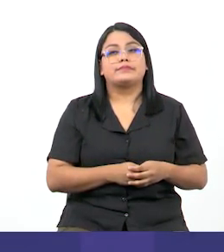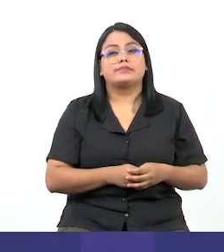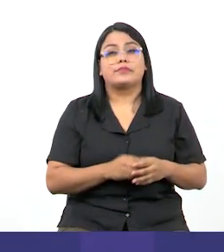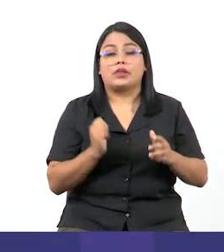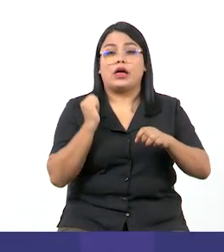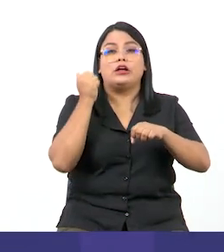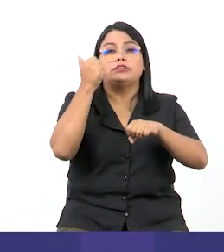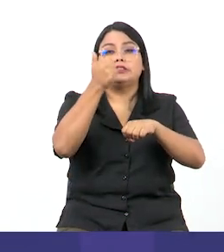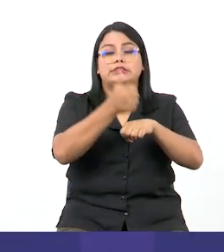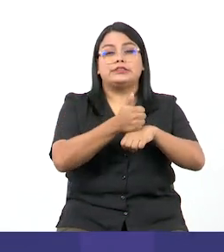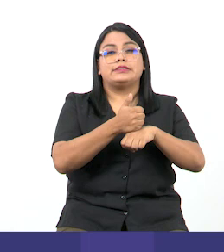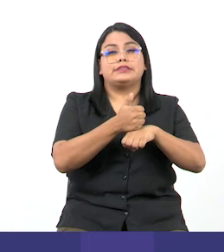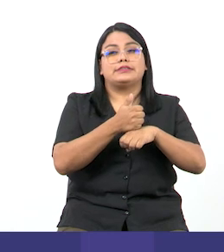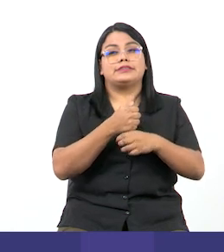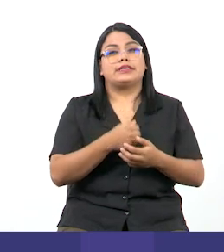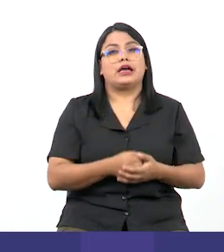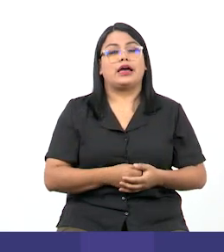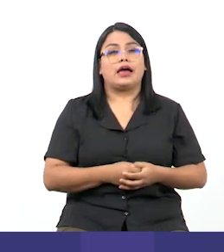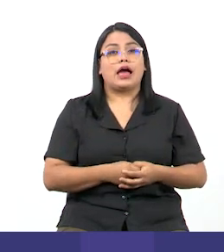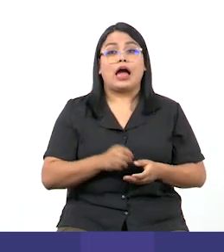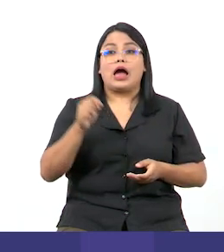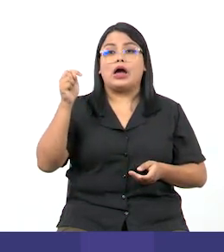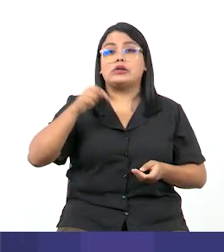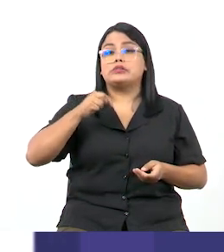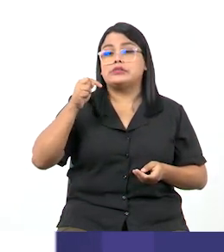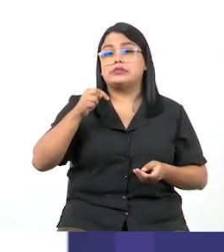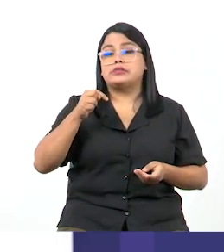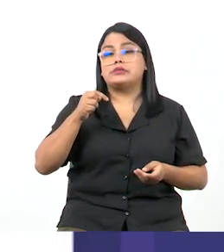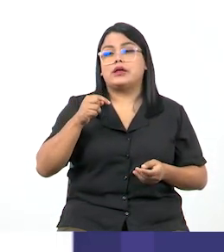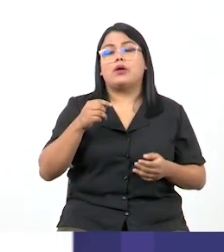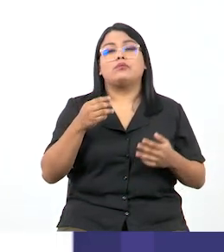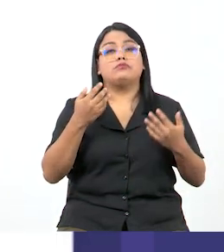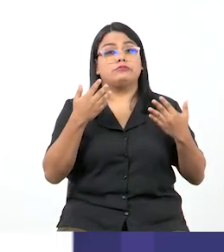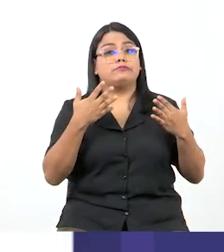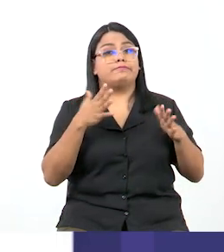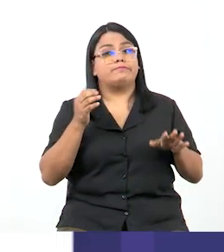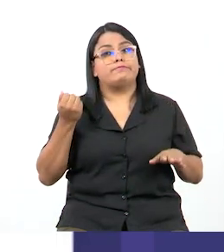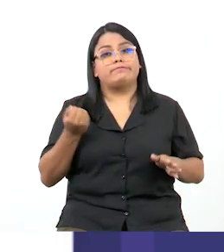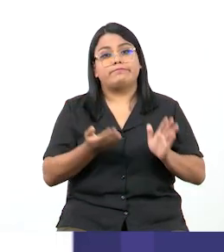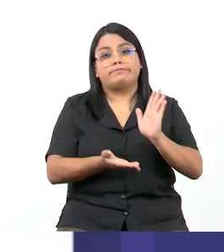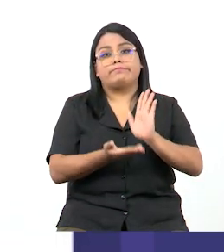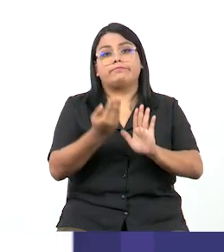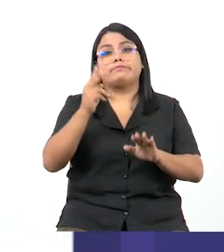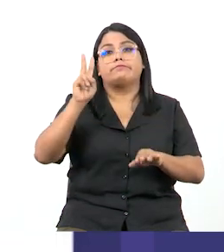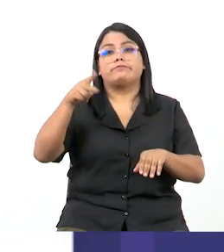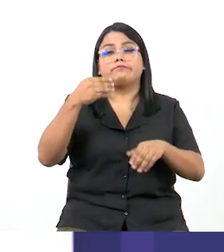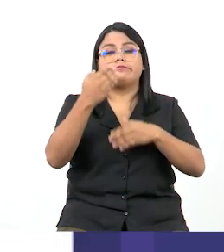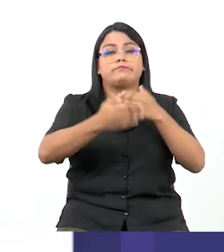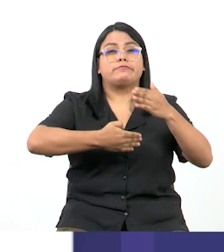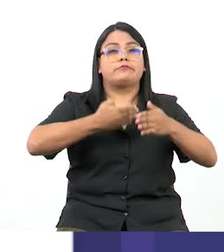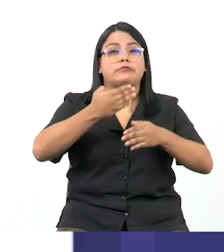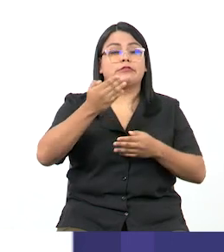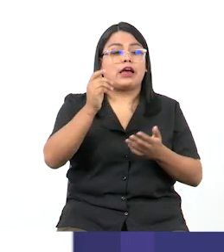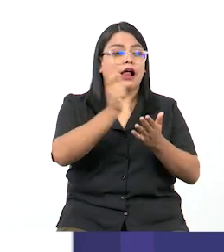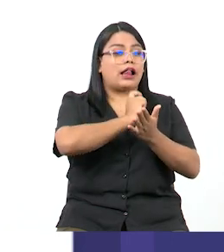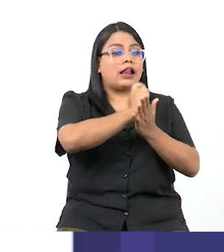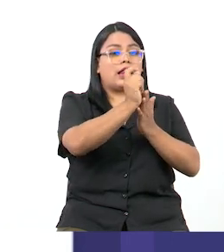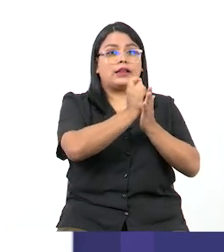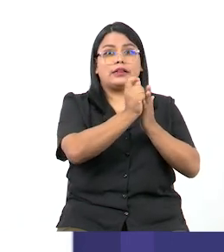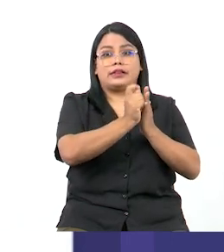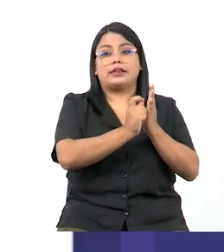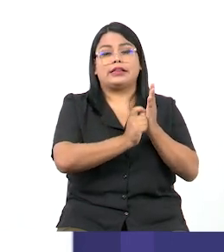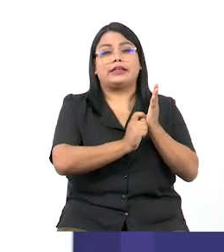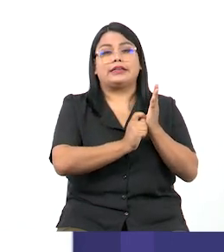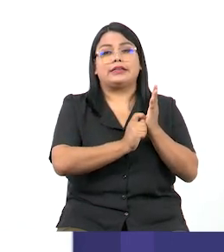que escriba. Consolidación. En este momento, el estudiantado desarrolla la segunda etapa